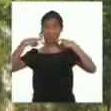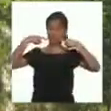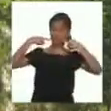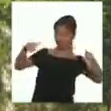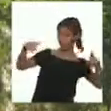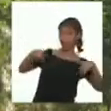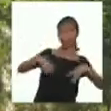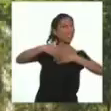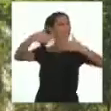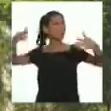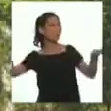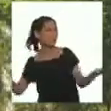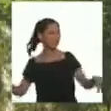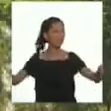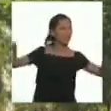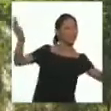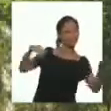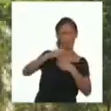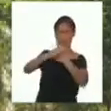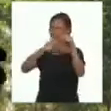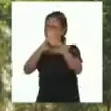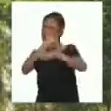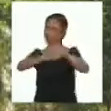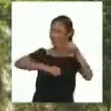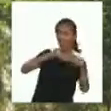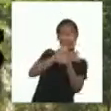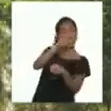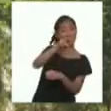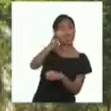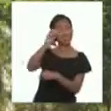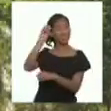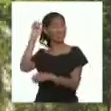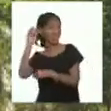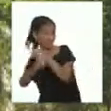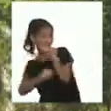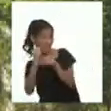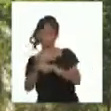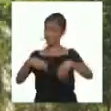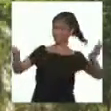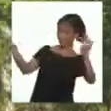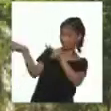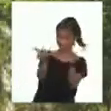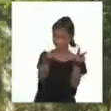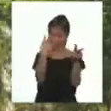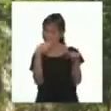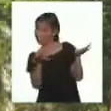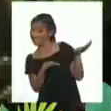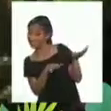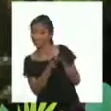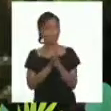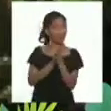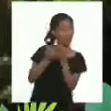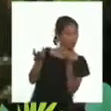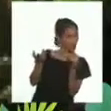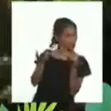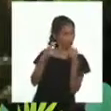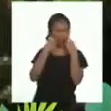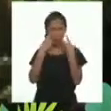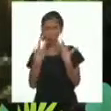Lima. Desde entonces han transcurrido 200 años. ¡Miren esto!